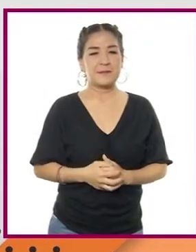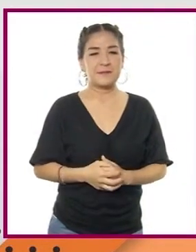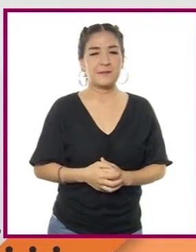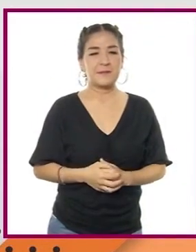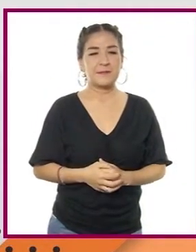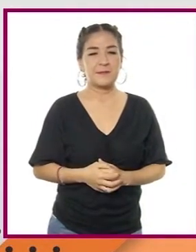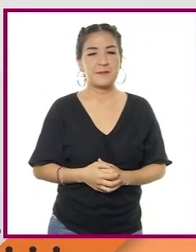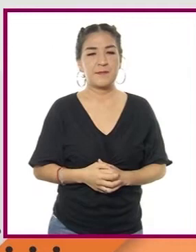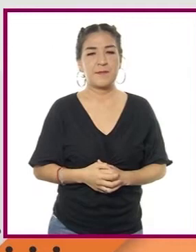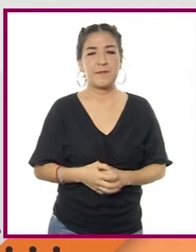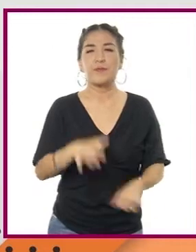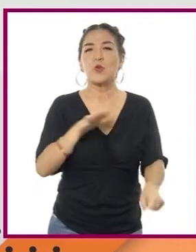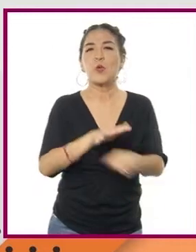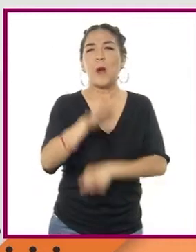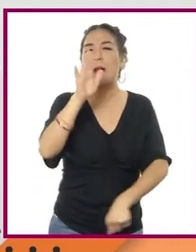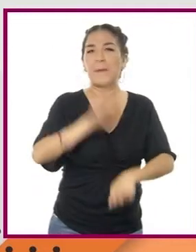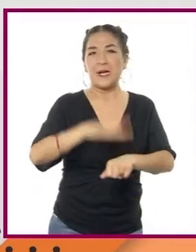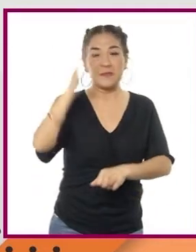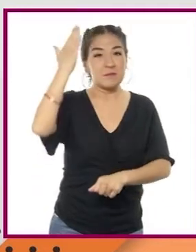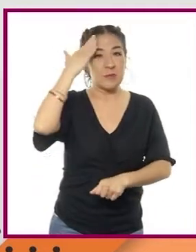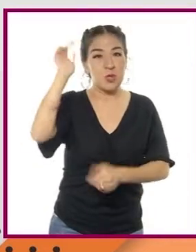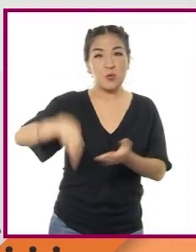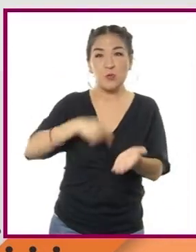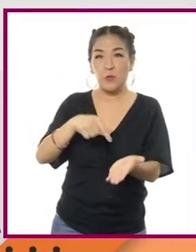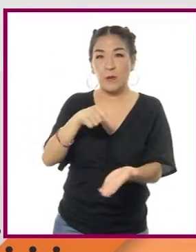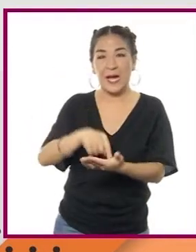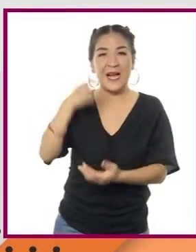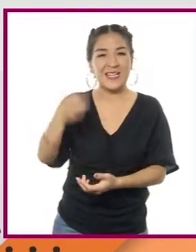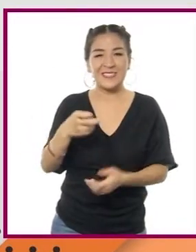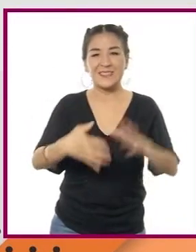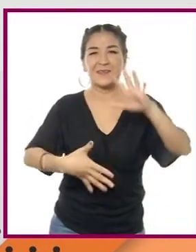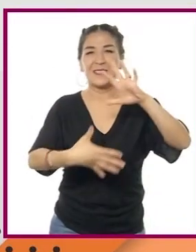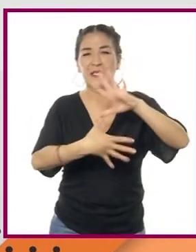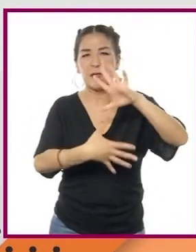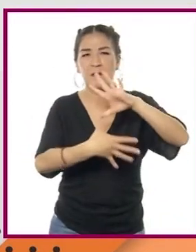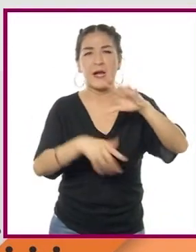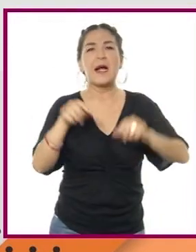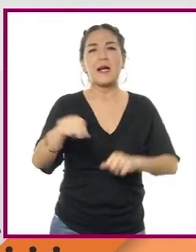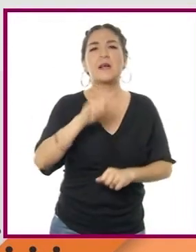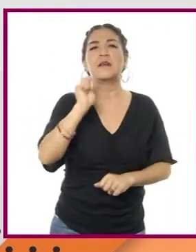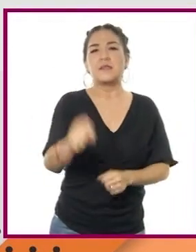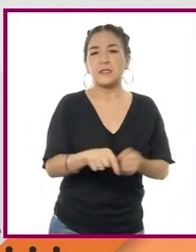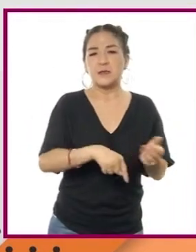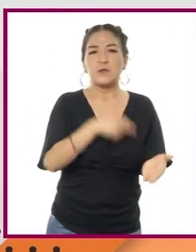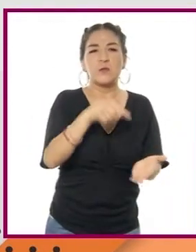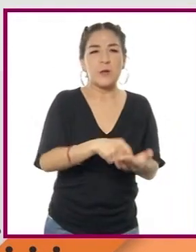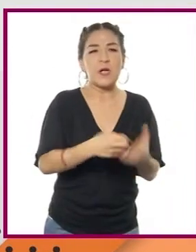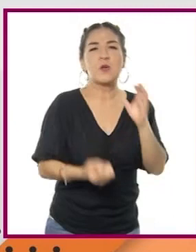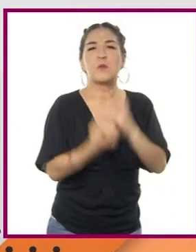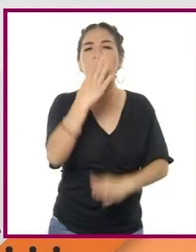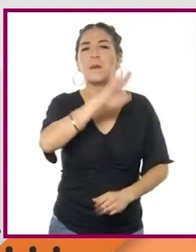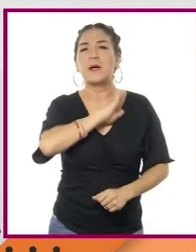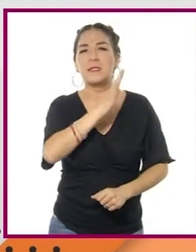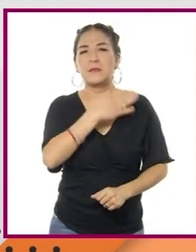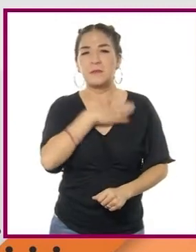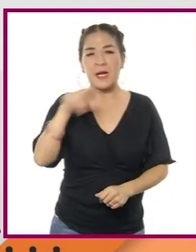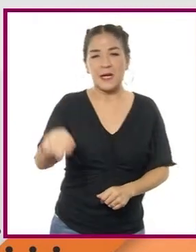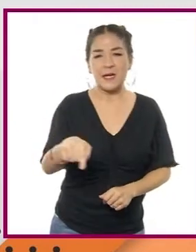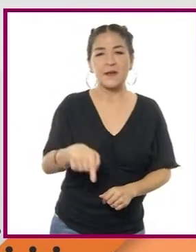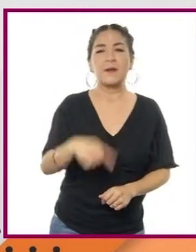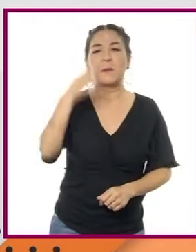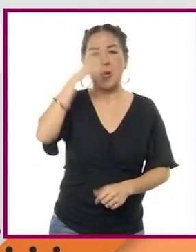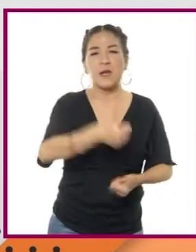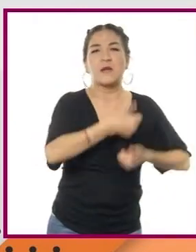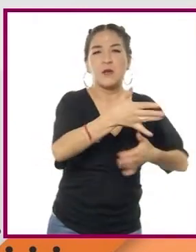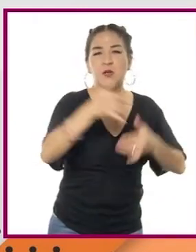Las principales zonas ganaderas novohispanas se concentraron en el centro y norte de la Nueva España. La introducción del